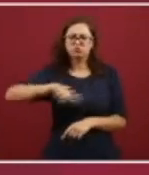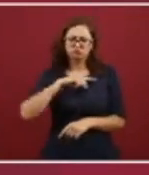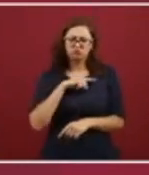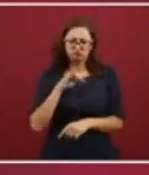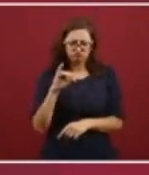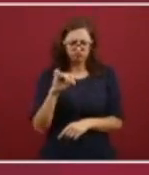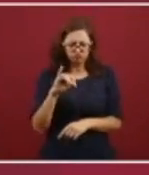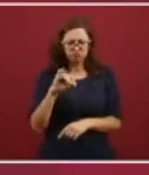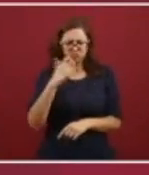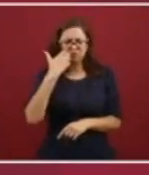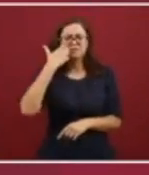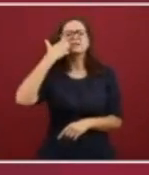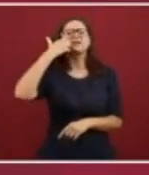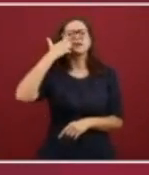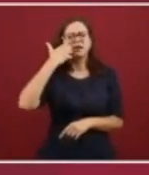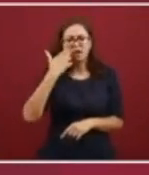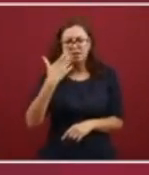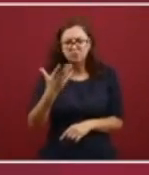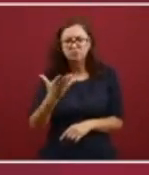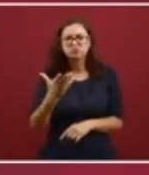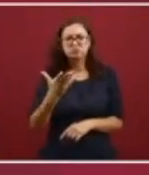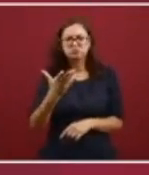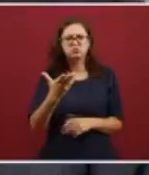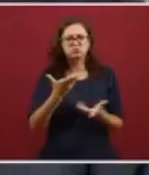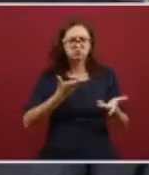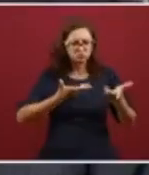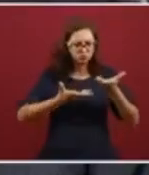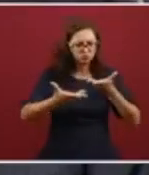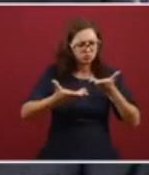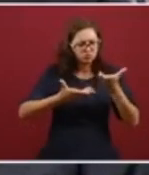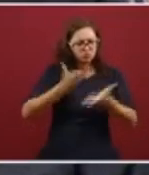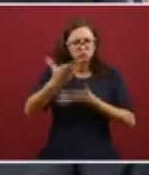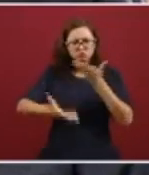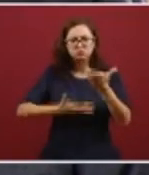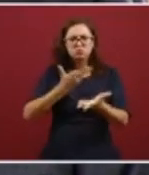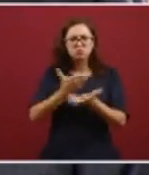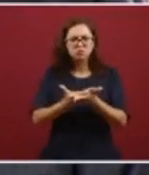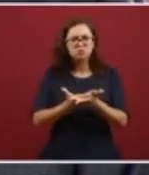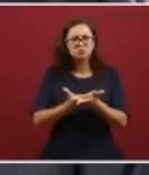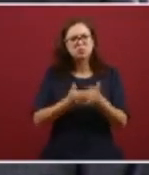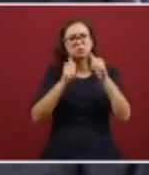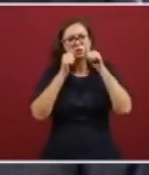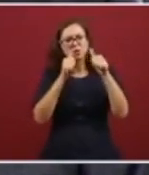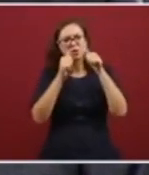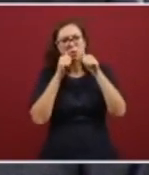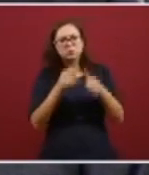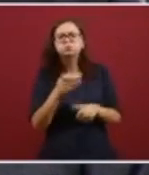dispuestos a aceptar esas propuestas, a escuchar